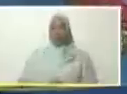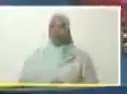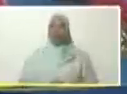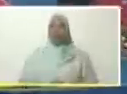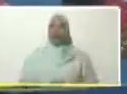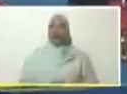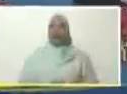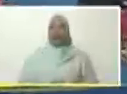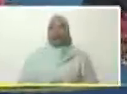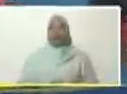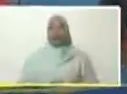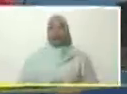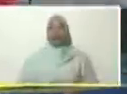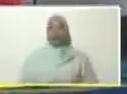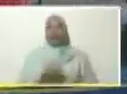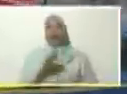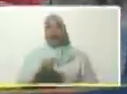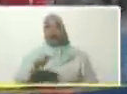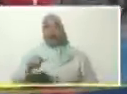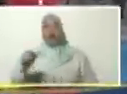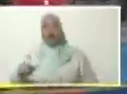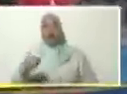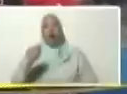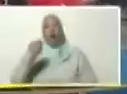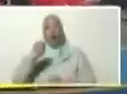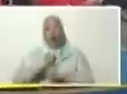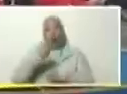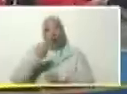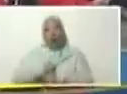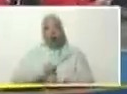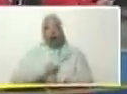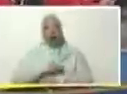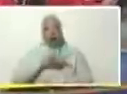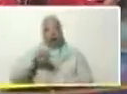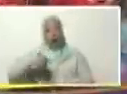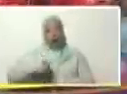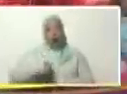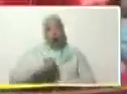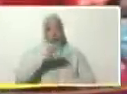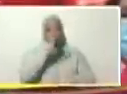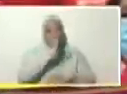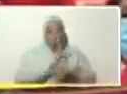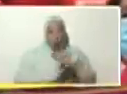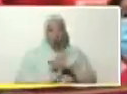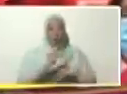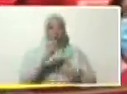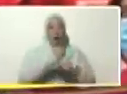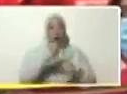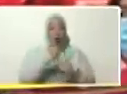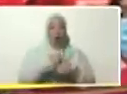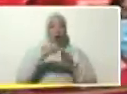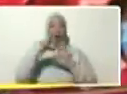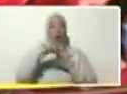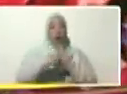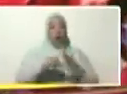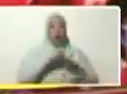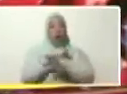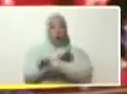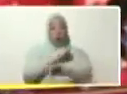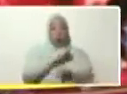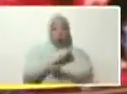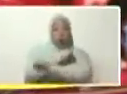Que la clase trabajadora se compromete a combatir la corrupción, la ineficiencia, el